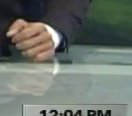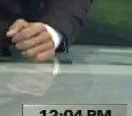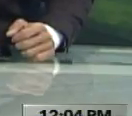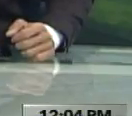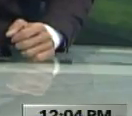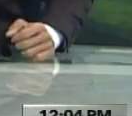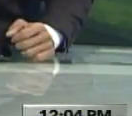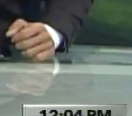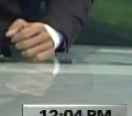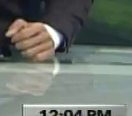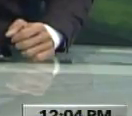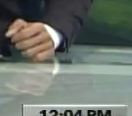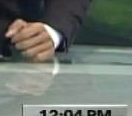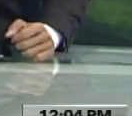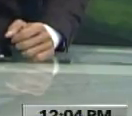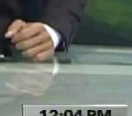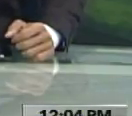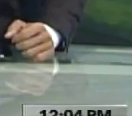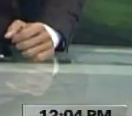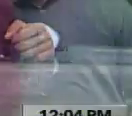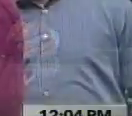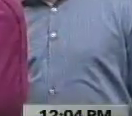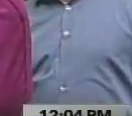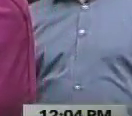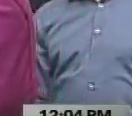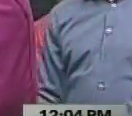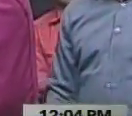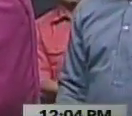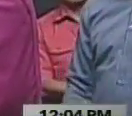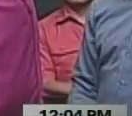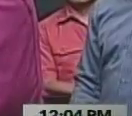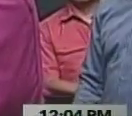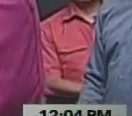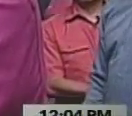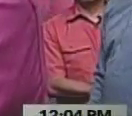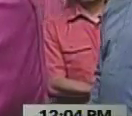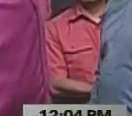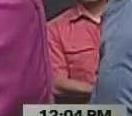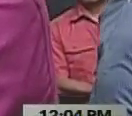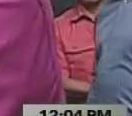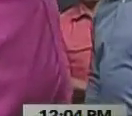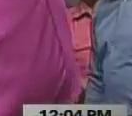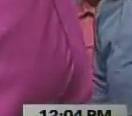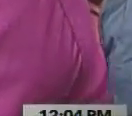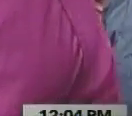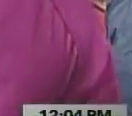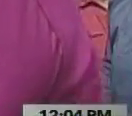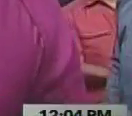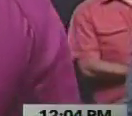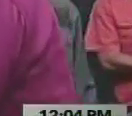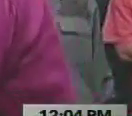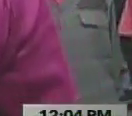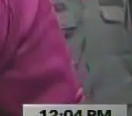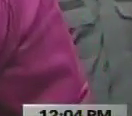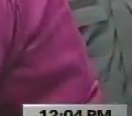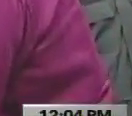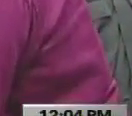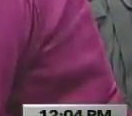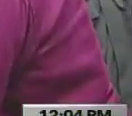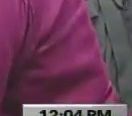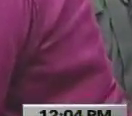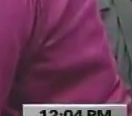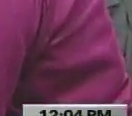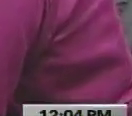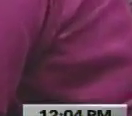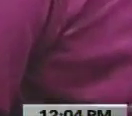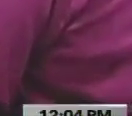buenas tardes a todo el pueblo de Venezuela. Iniciamos de inmediato nuestra emisión meridiana de La Noticia. Barry Cartaya y Verónica Chacón. Con noticias en pleno desarrollo, en vivo y directo, vamos al poliedro